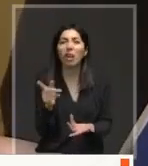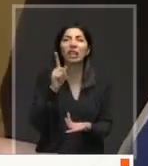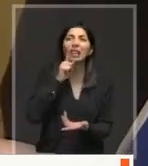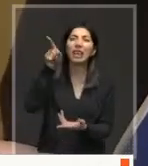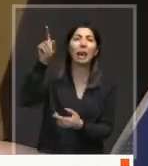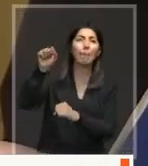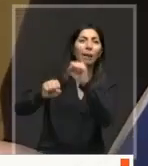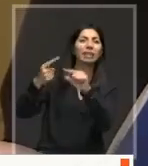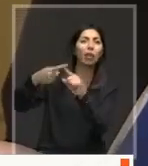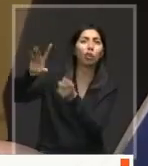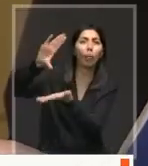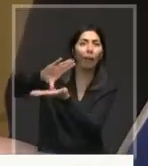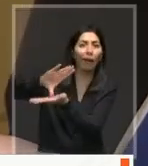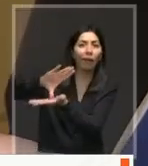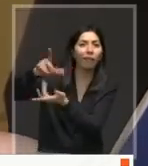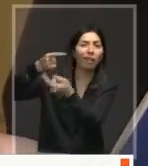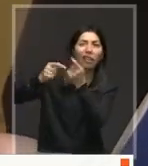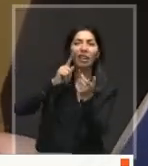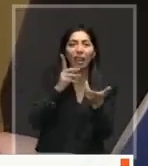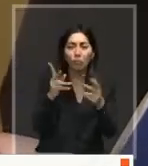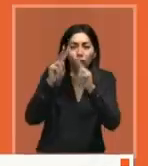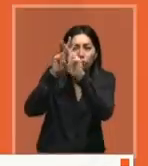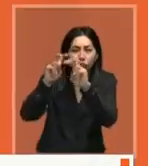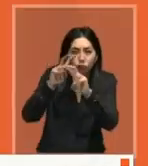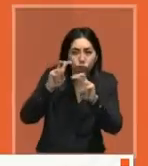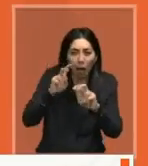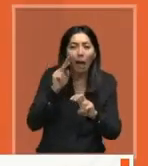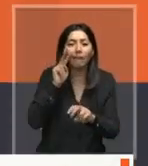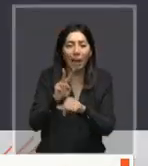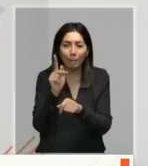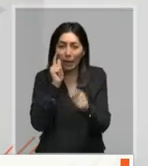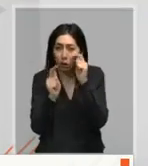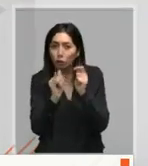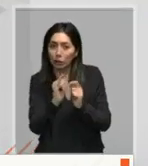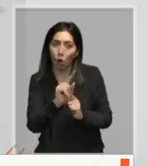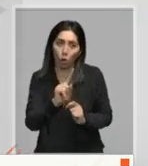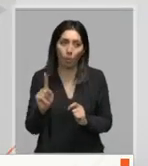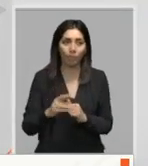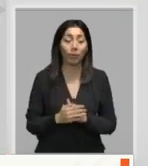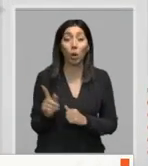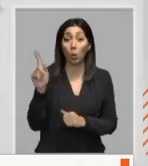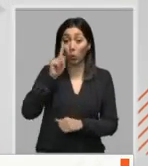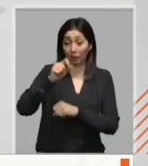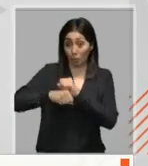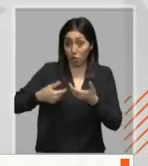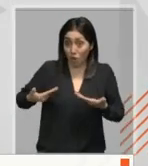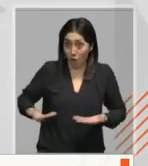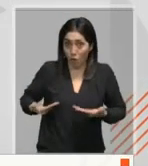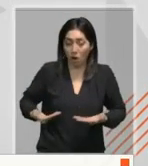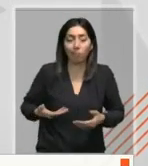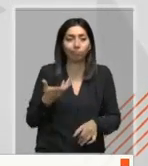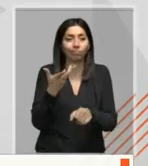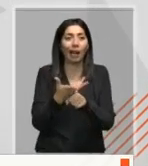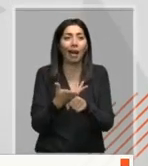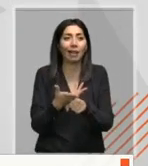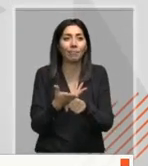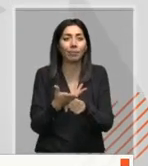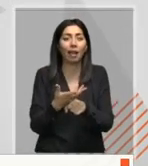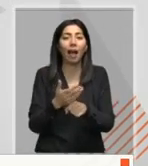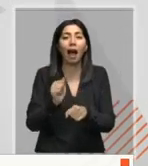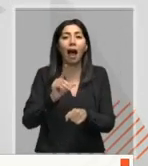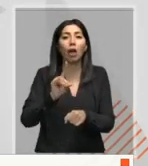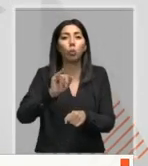quienes las importan, y de acuerdo con eso se determina el riesgo. Si miramos el último año y lo que va de este, se han realizado por parte de